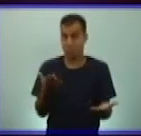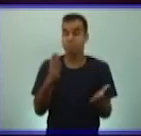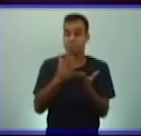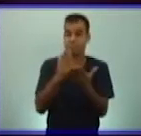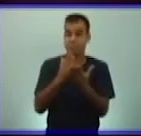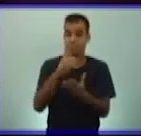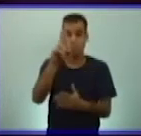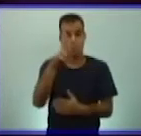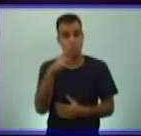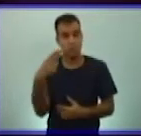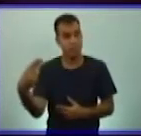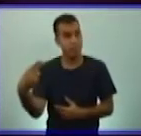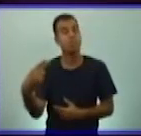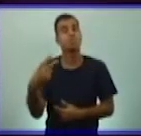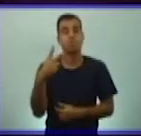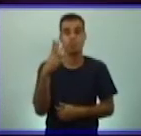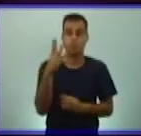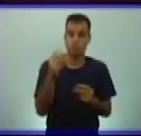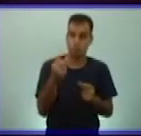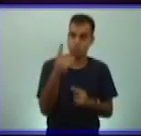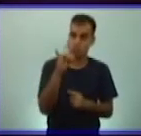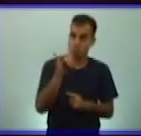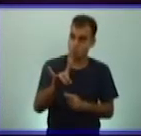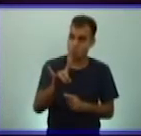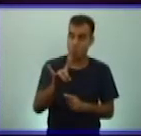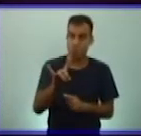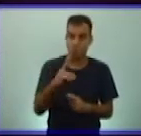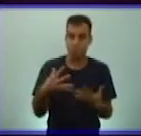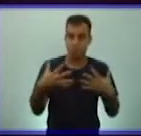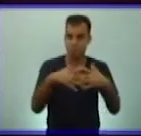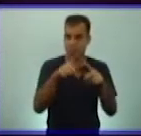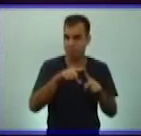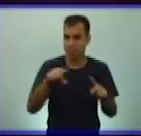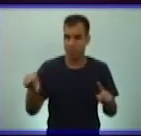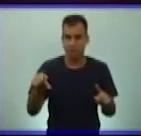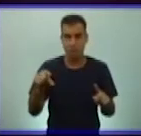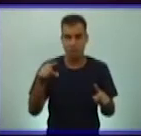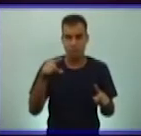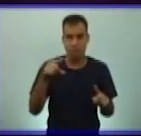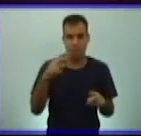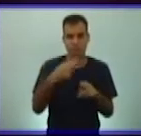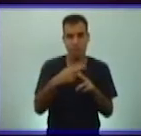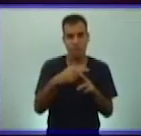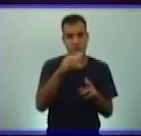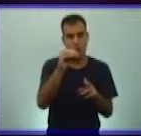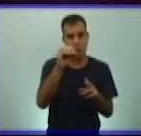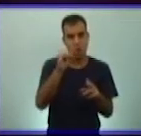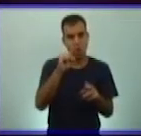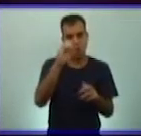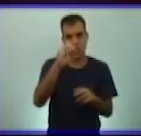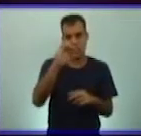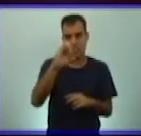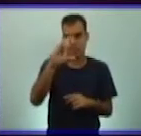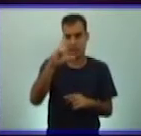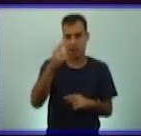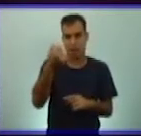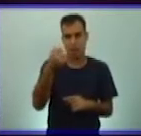de su libro de texto relacionado con las oscilaciones electromagnéticas. El